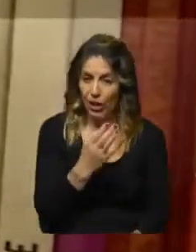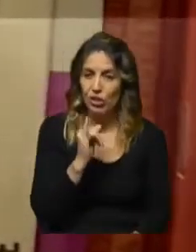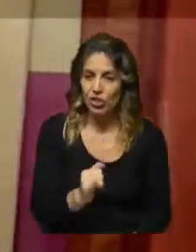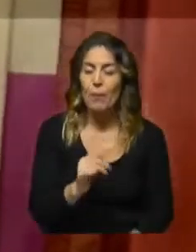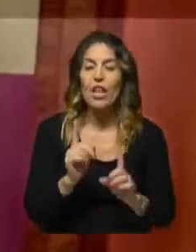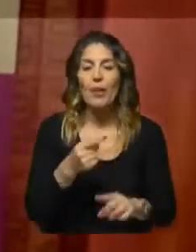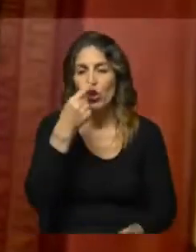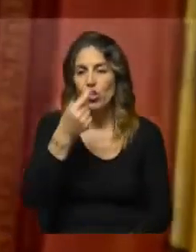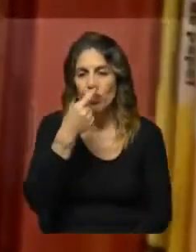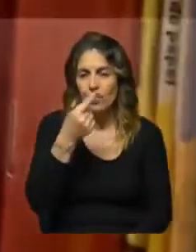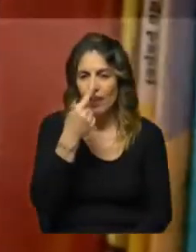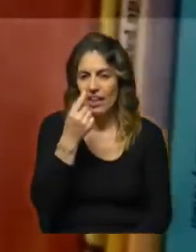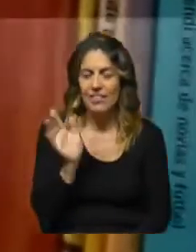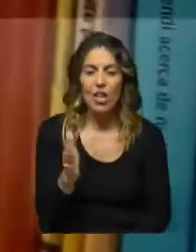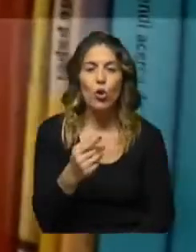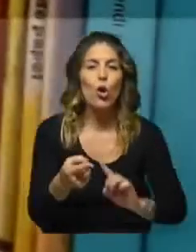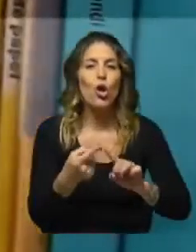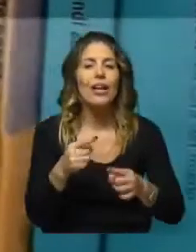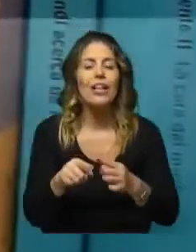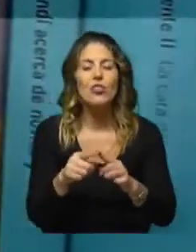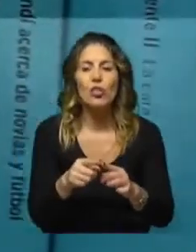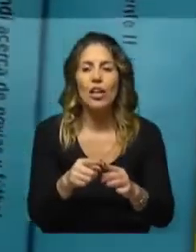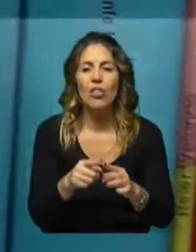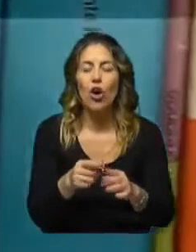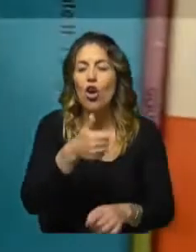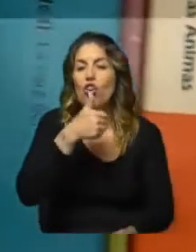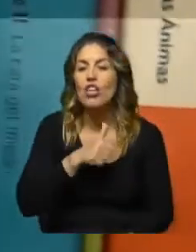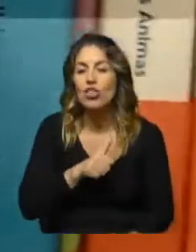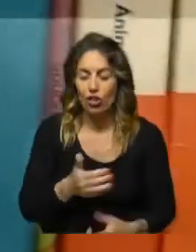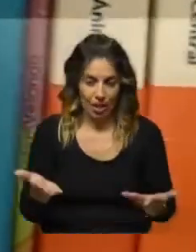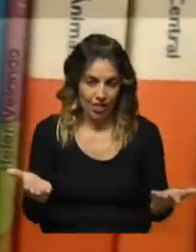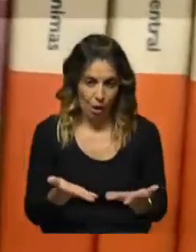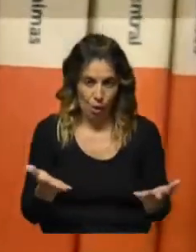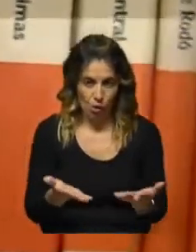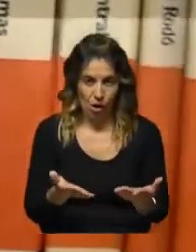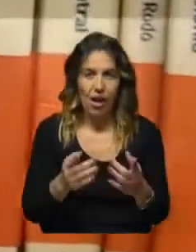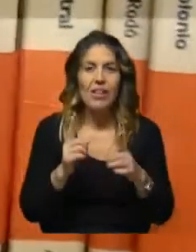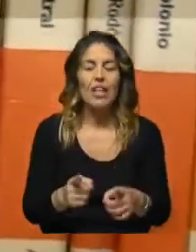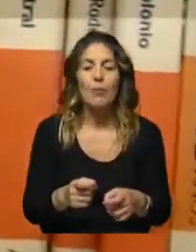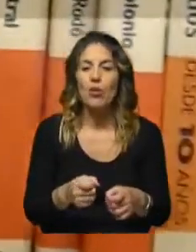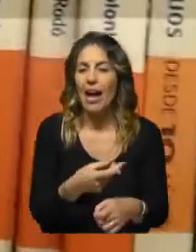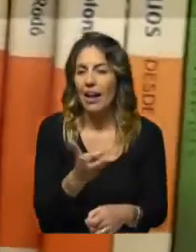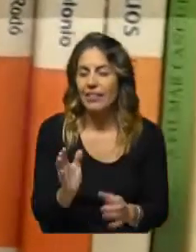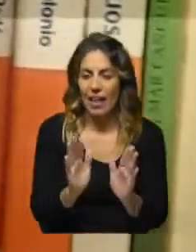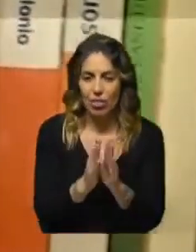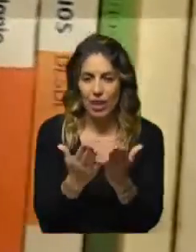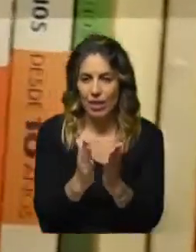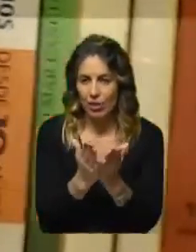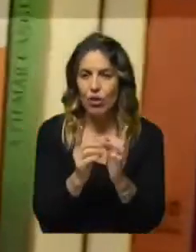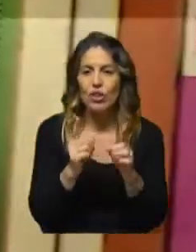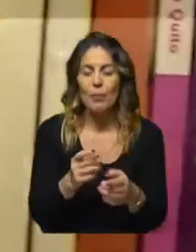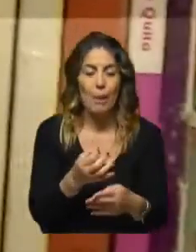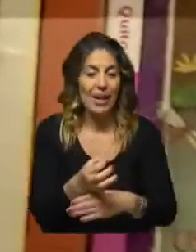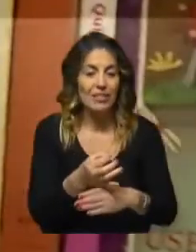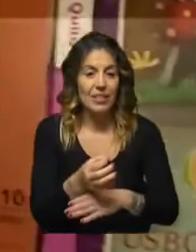interesa también todo lo que tiene que ver con la historia reciente. Hay una enorme cantidad de libros también para